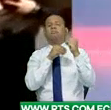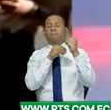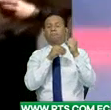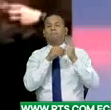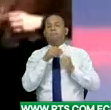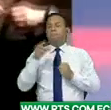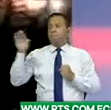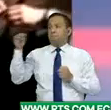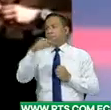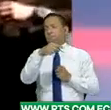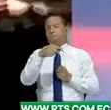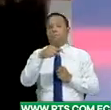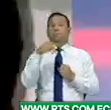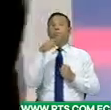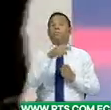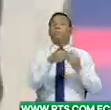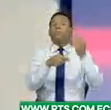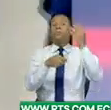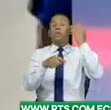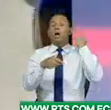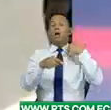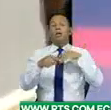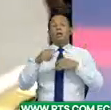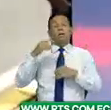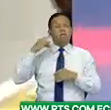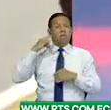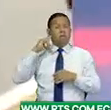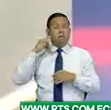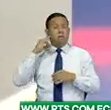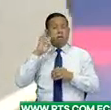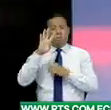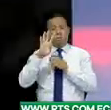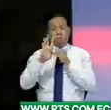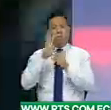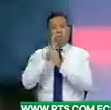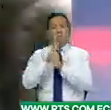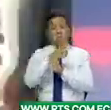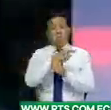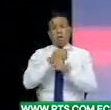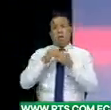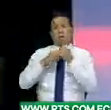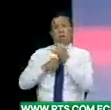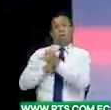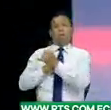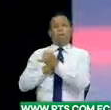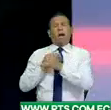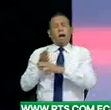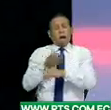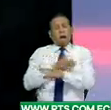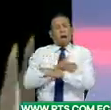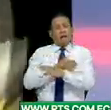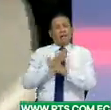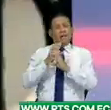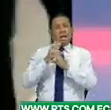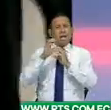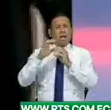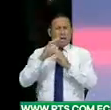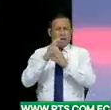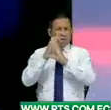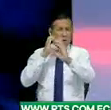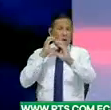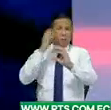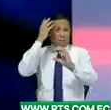de un presunto abuso sexual en contra de una niña de 4 años de edad. Habría aprovechado que era el señor del recorrido para llevarla a su casa,